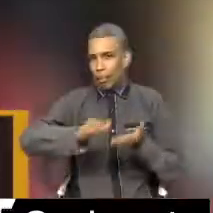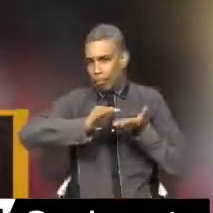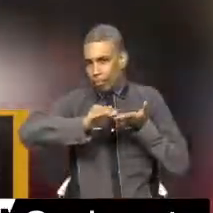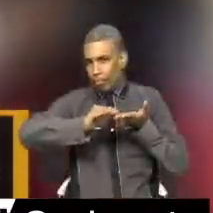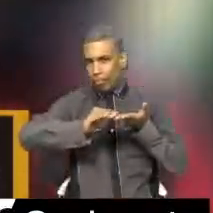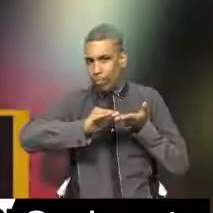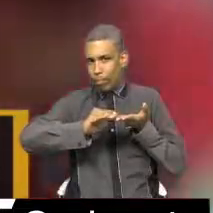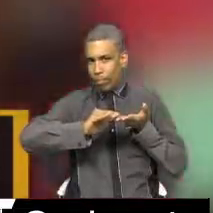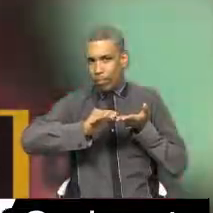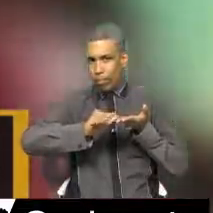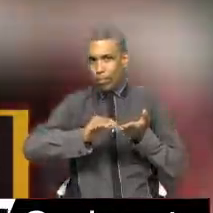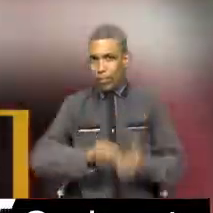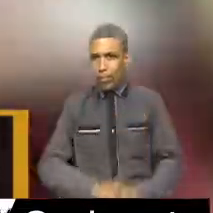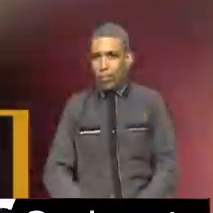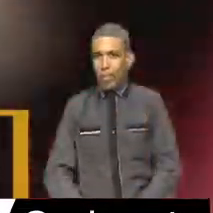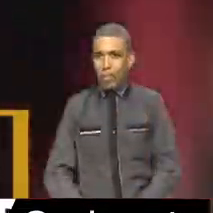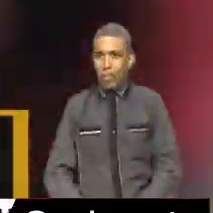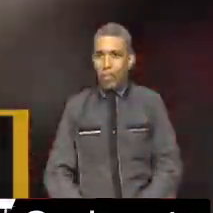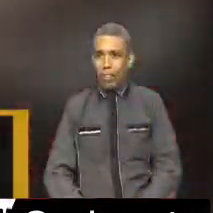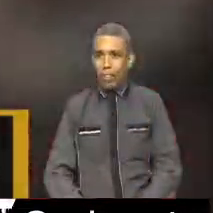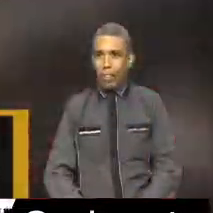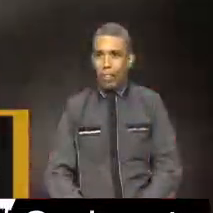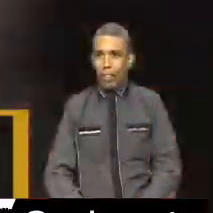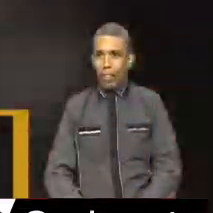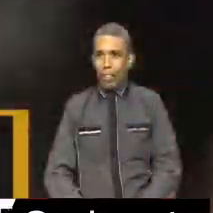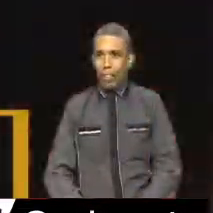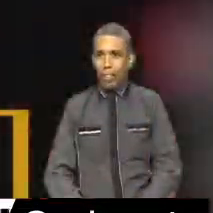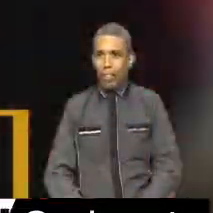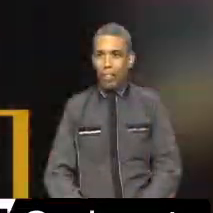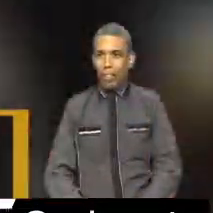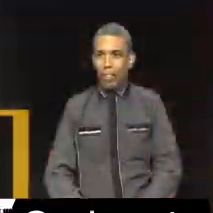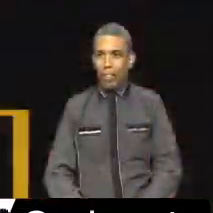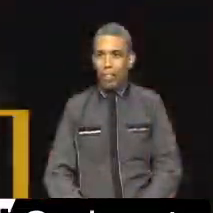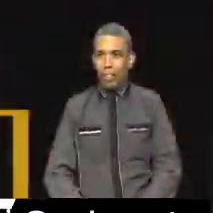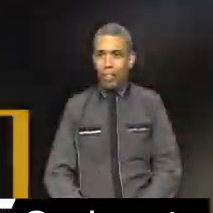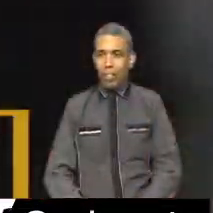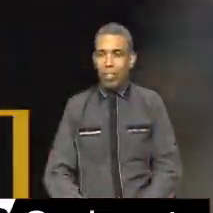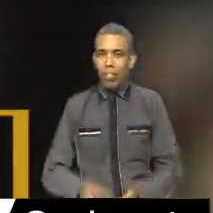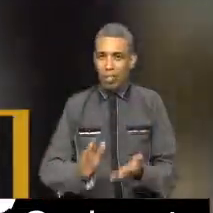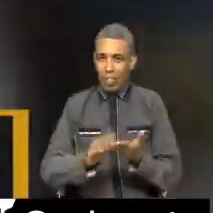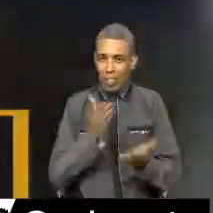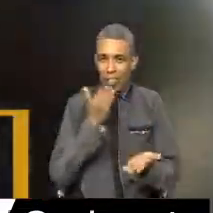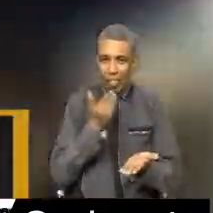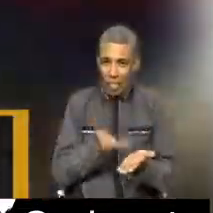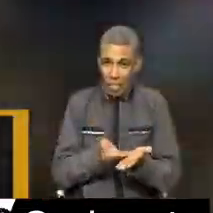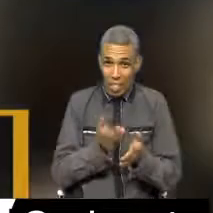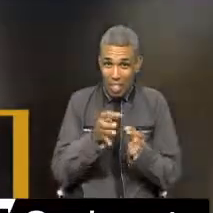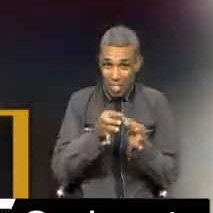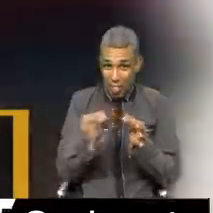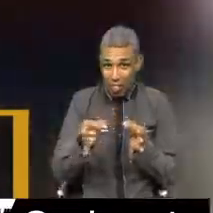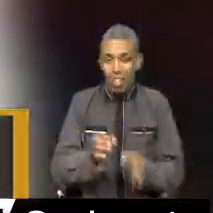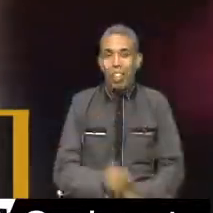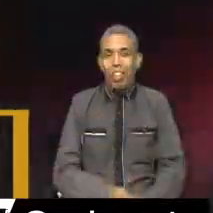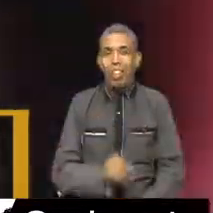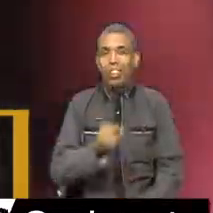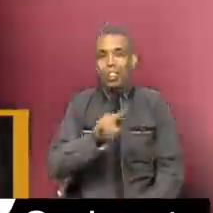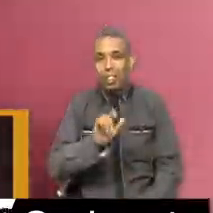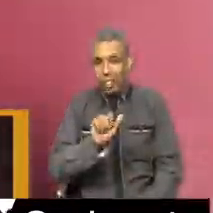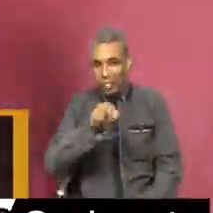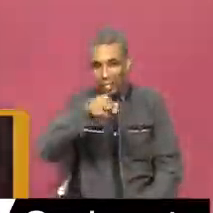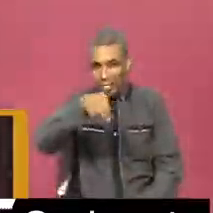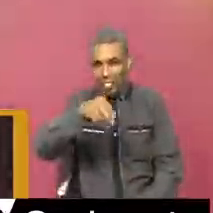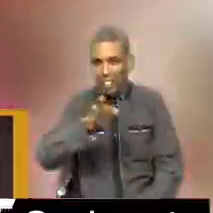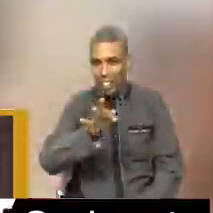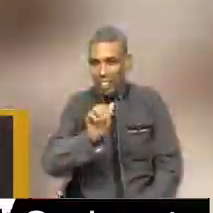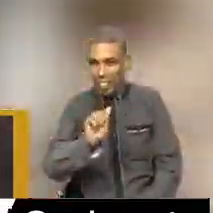Vereda El Rosario. Bueno, Dios y Patria, buenos días. Nuevamente agradecerle a los habitantes del municipio de Santa Rosa por la conducción